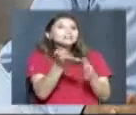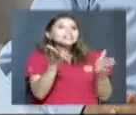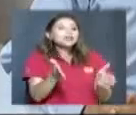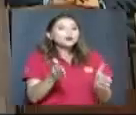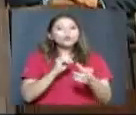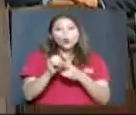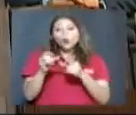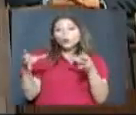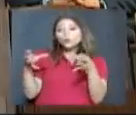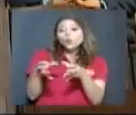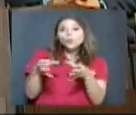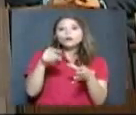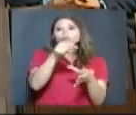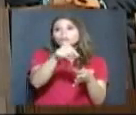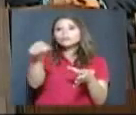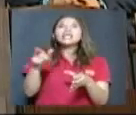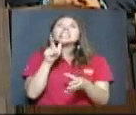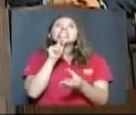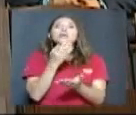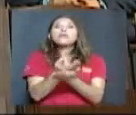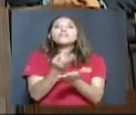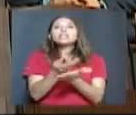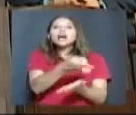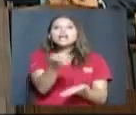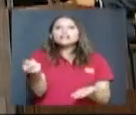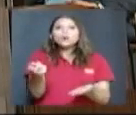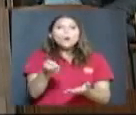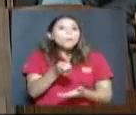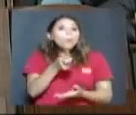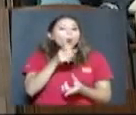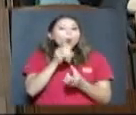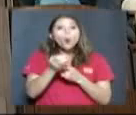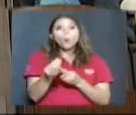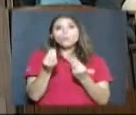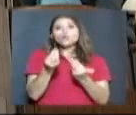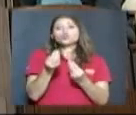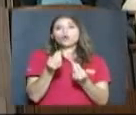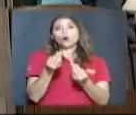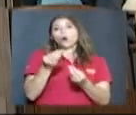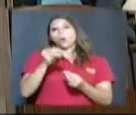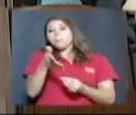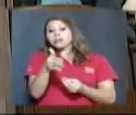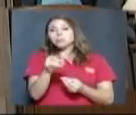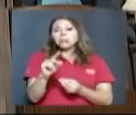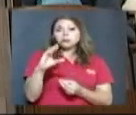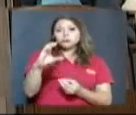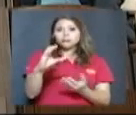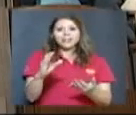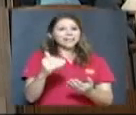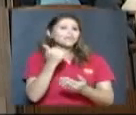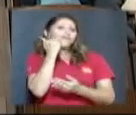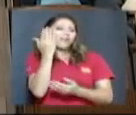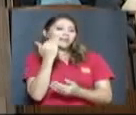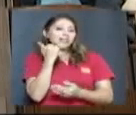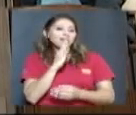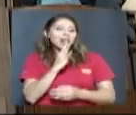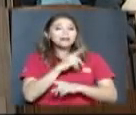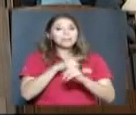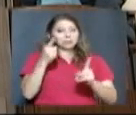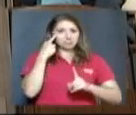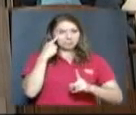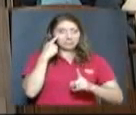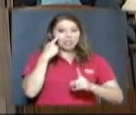a financiar? Sea poco, sea mucho, sea más o menos, porque es muy sencillo también hablar, bueno, pongamos a los empresarios